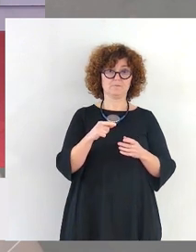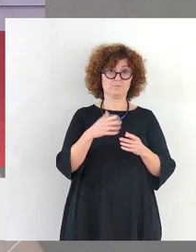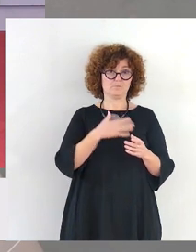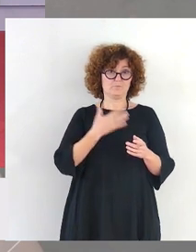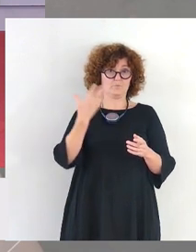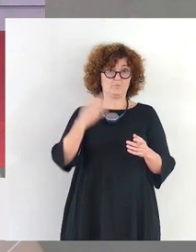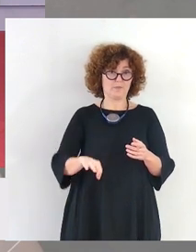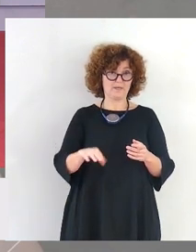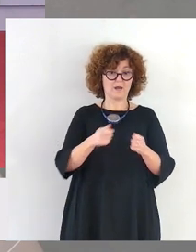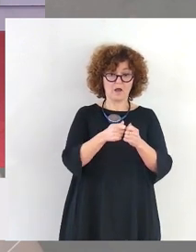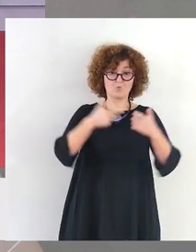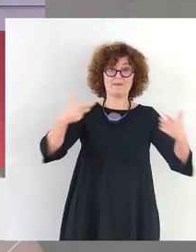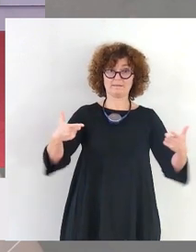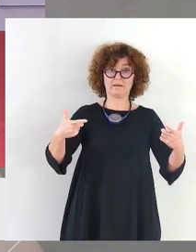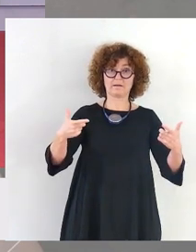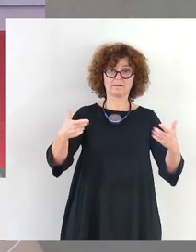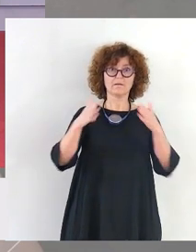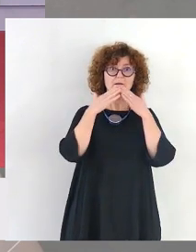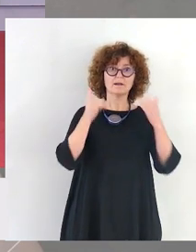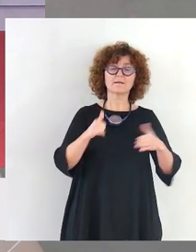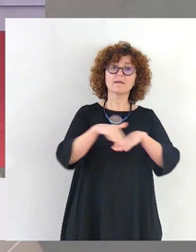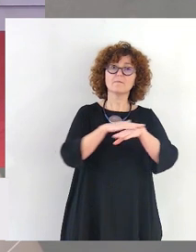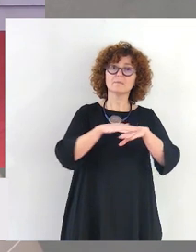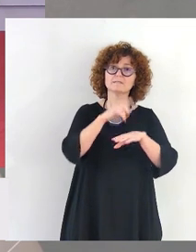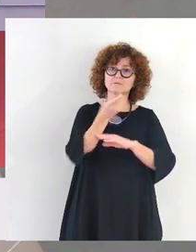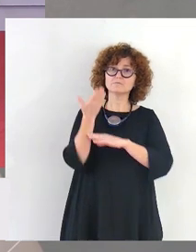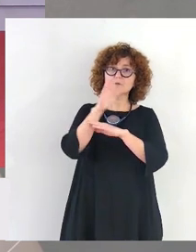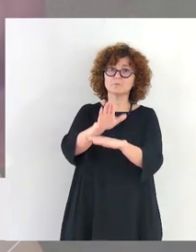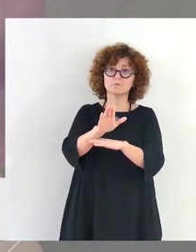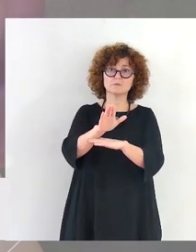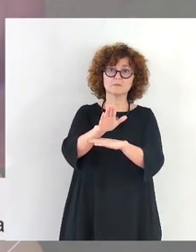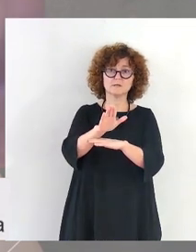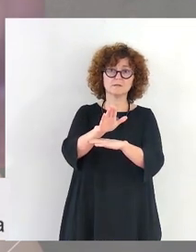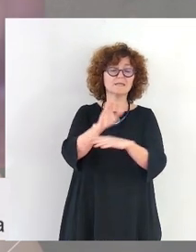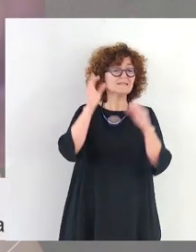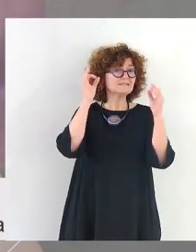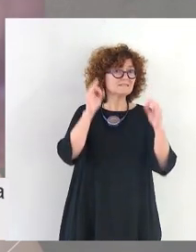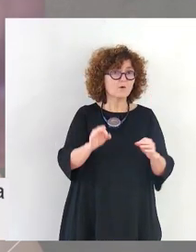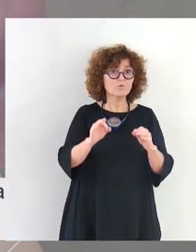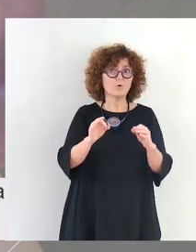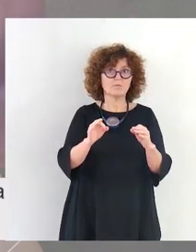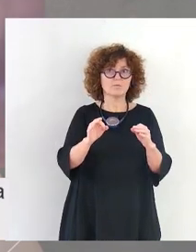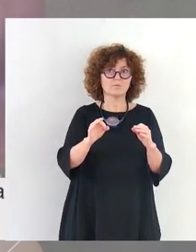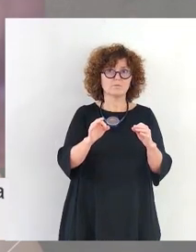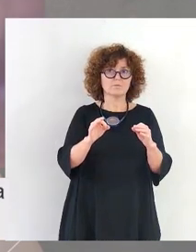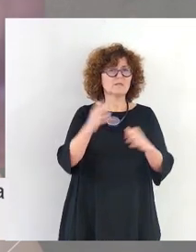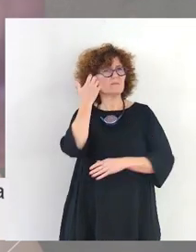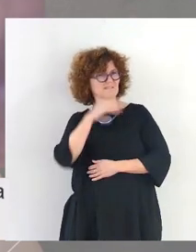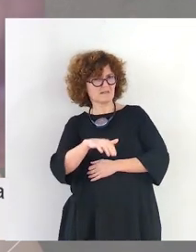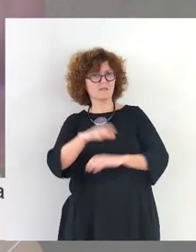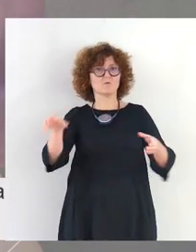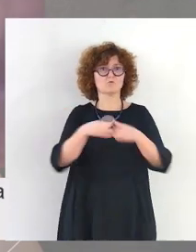energética básica Yo creo que es una propuesta que me estraña que ningún partido político lo haya dicho porque